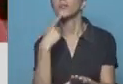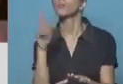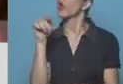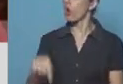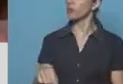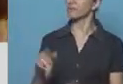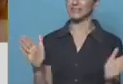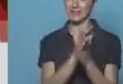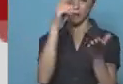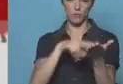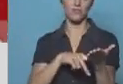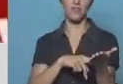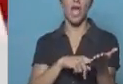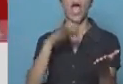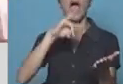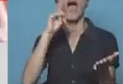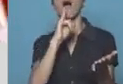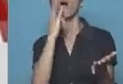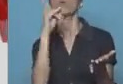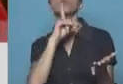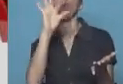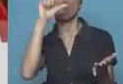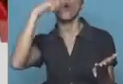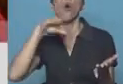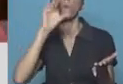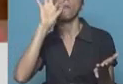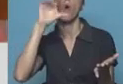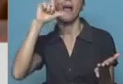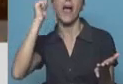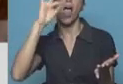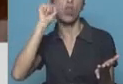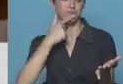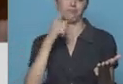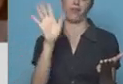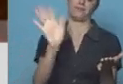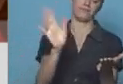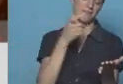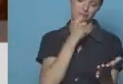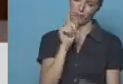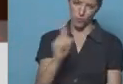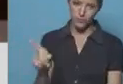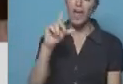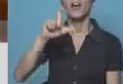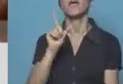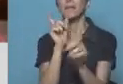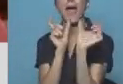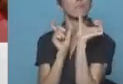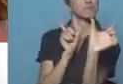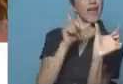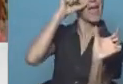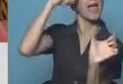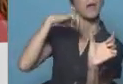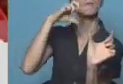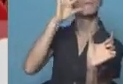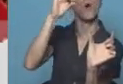diario los autoconvocados. No, es un nombre que no me gusta. ¿Sabes qué son? Son los empoderados. Yo lo vengo diciendo desde hace